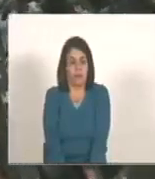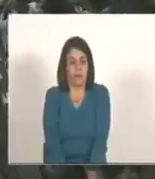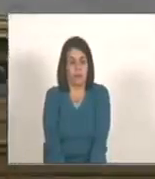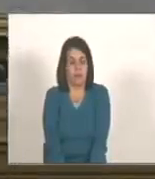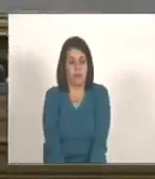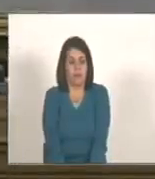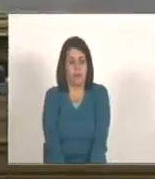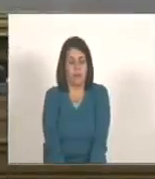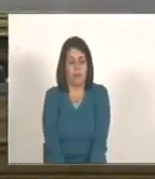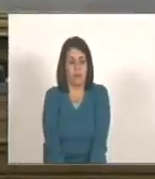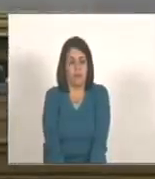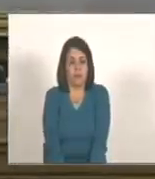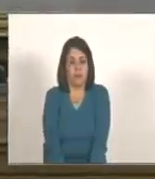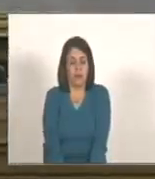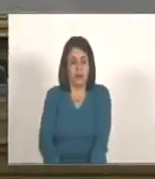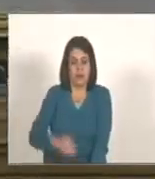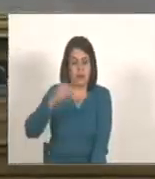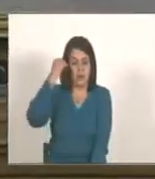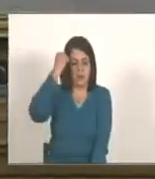En consideración,